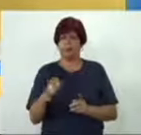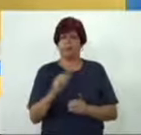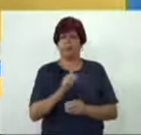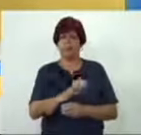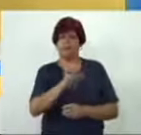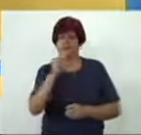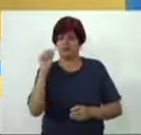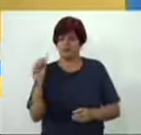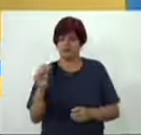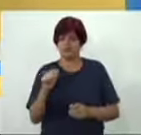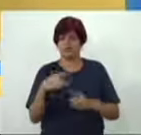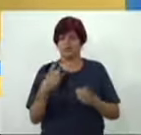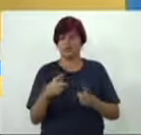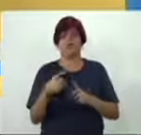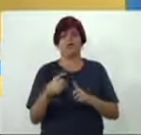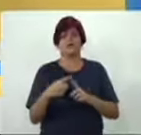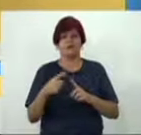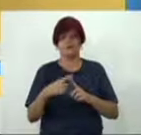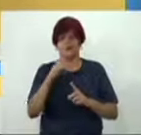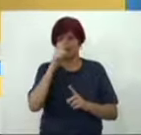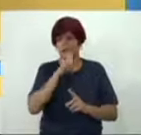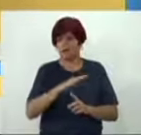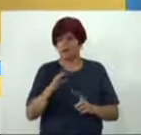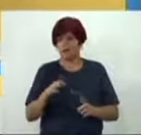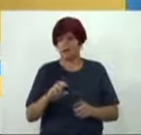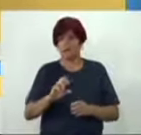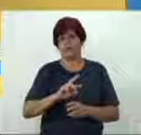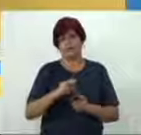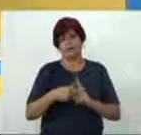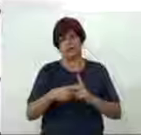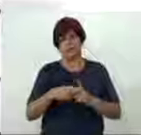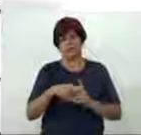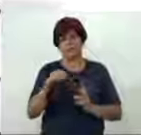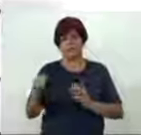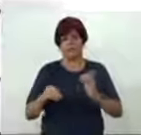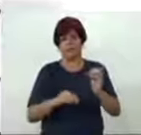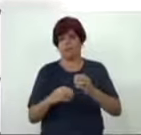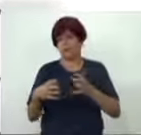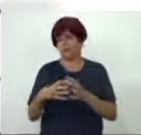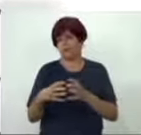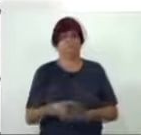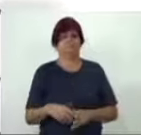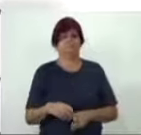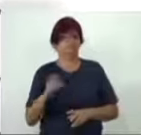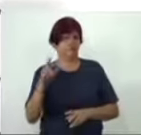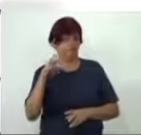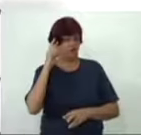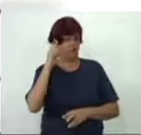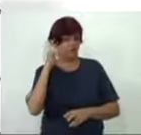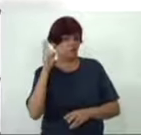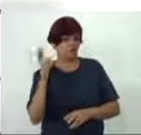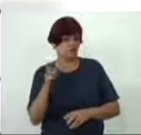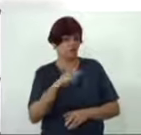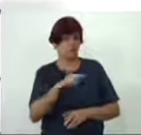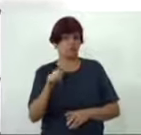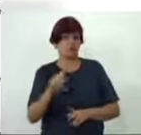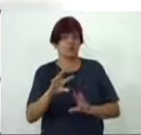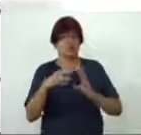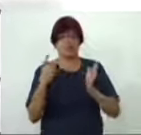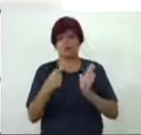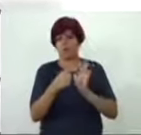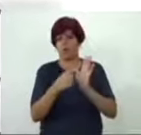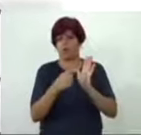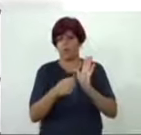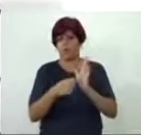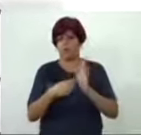éxitos en la tarea que el niño va a resolver de descomponer conjuntos. Bueno, entonces aquí estamos recordándoles a ustedes cuáles son los componentes